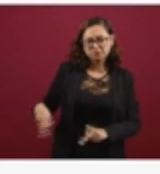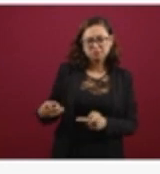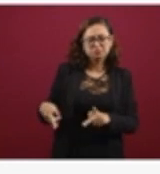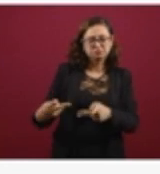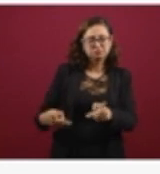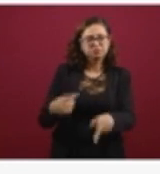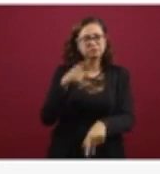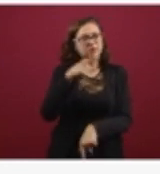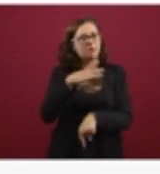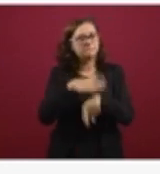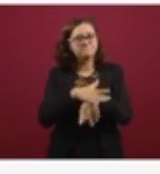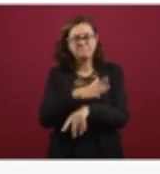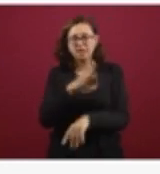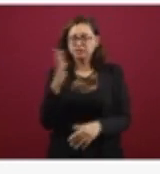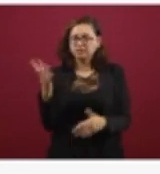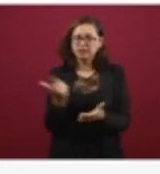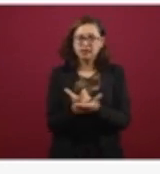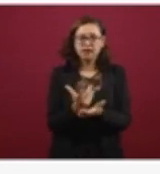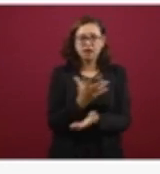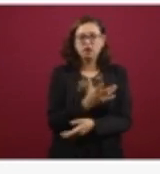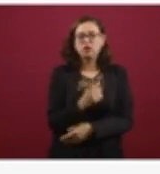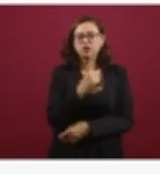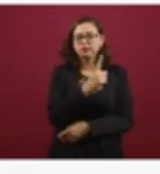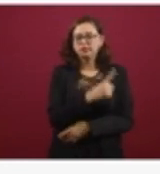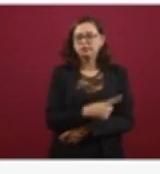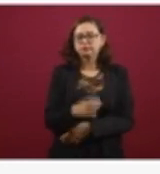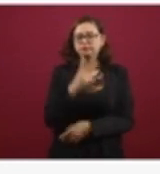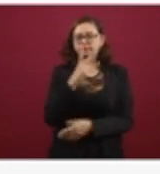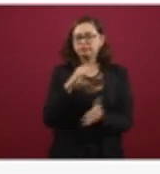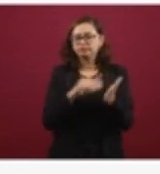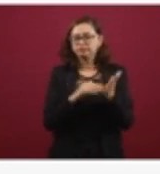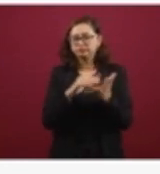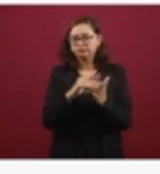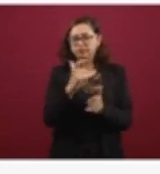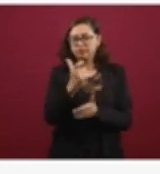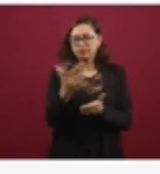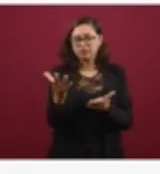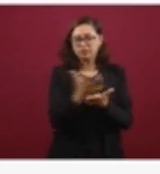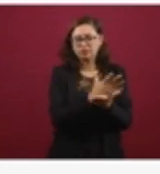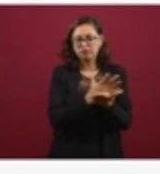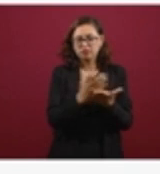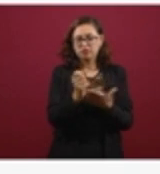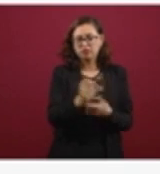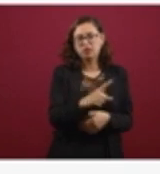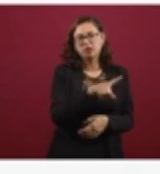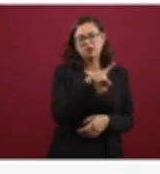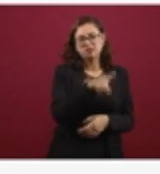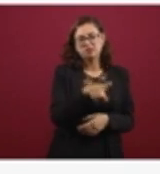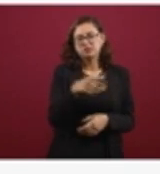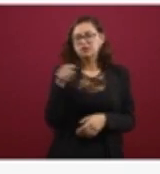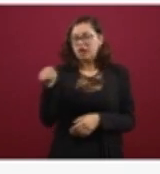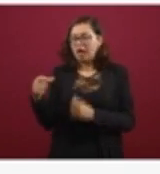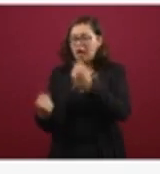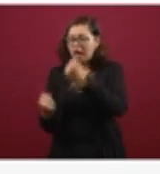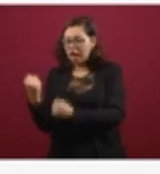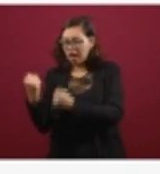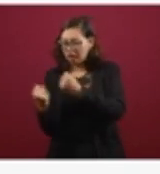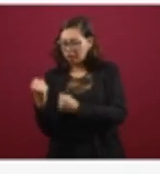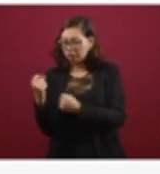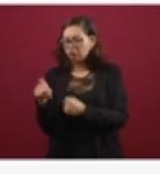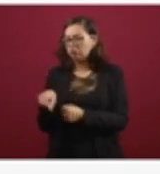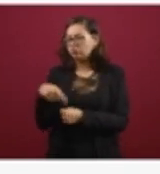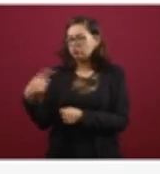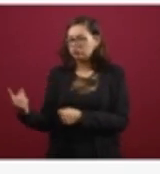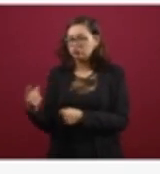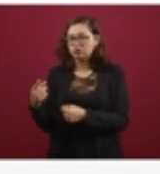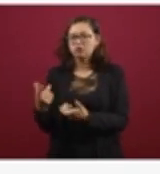millones de pesos. Estos 112 millones de pesos representan 4 veces de lo que se obtuvieron los vehículos y lo doble de lo que obtuvimos de la